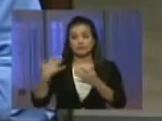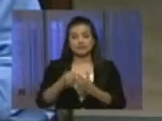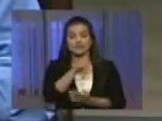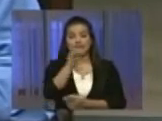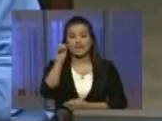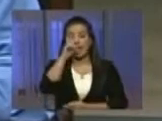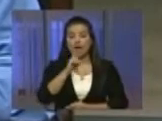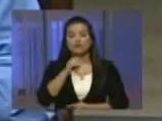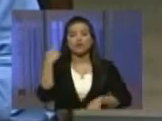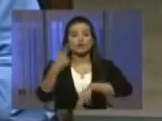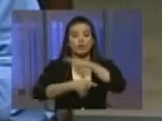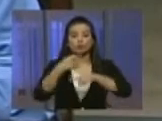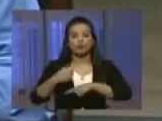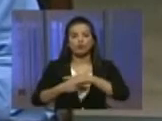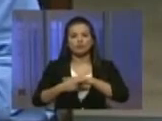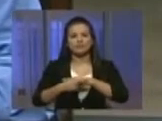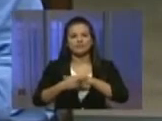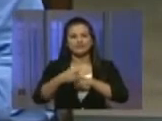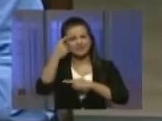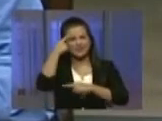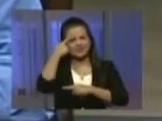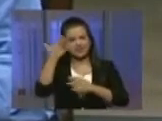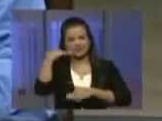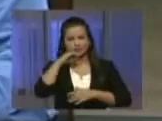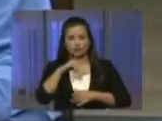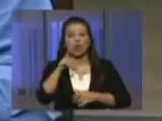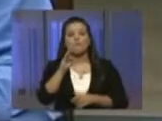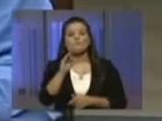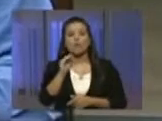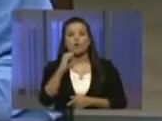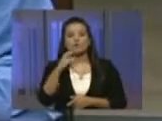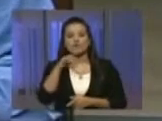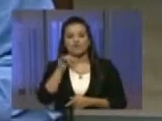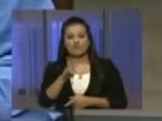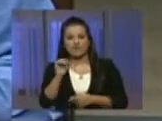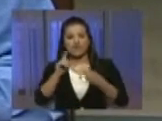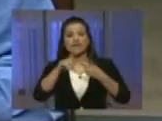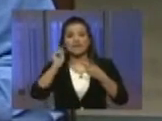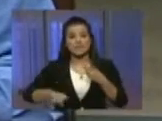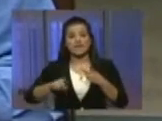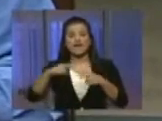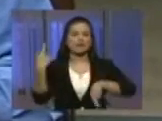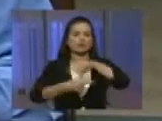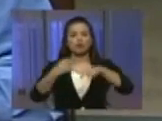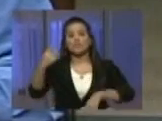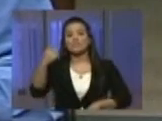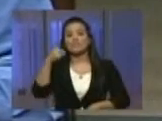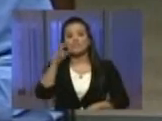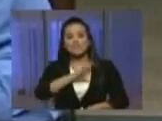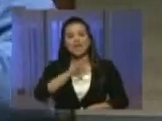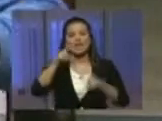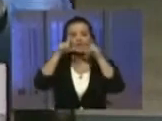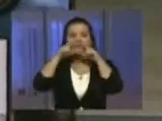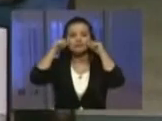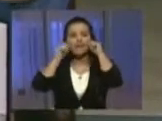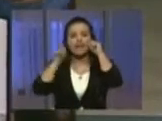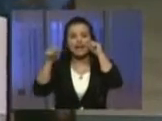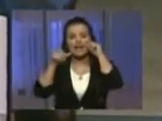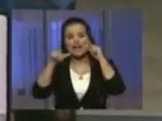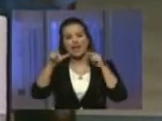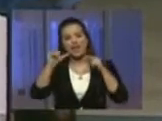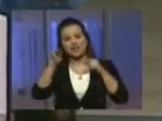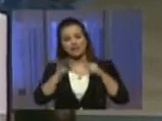de la revolución bolchevique de la revolución de Lenin 100 años se van a cumplir ahora estamos